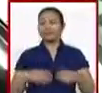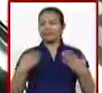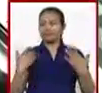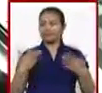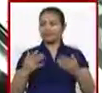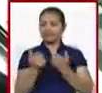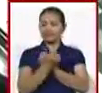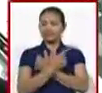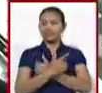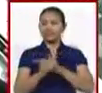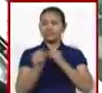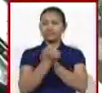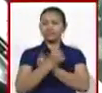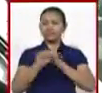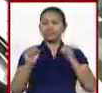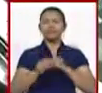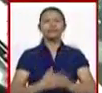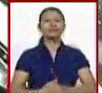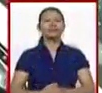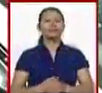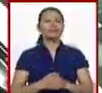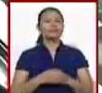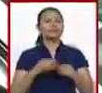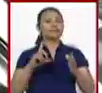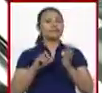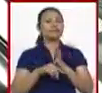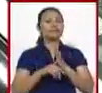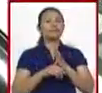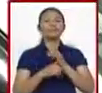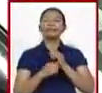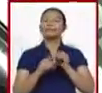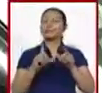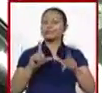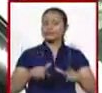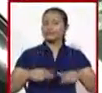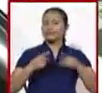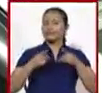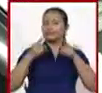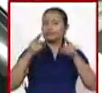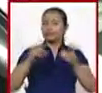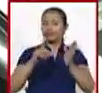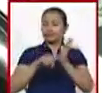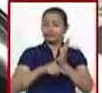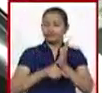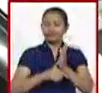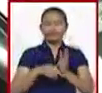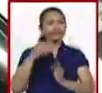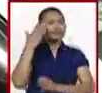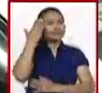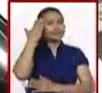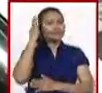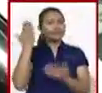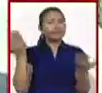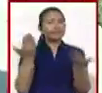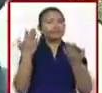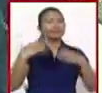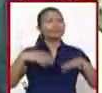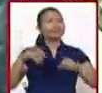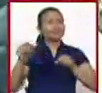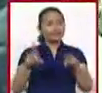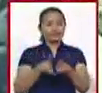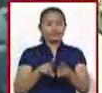logré saltar. Entonces de ahí se lo llevaron, de ahí hice la denuncia respectiva. De ahí no supe más dónde se lo